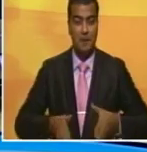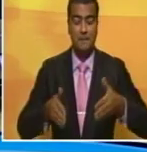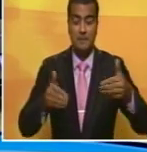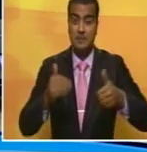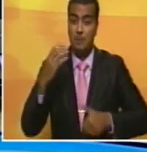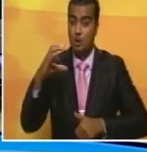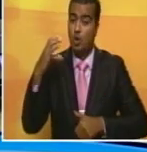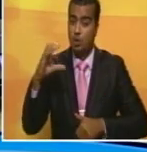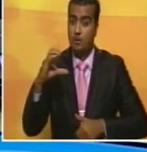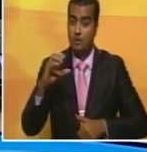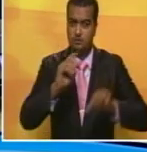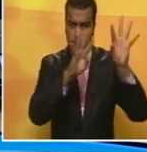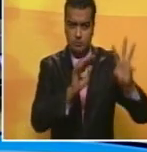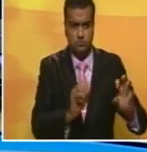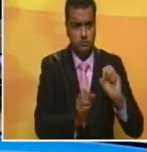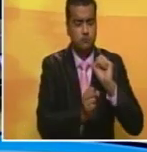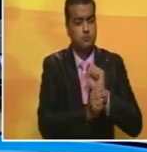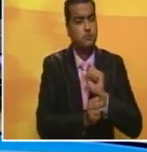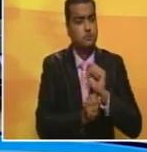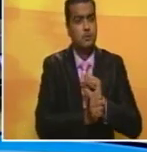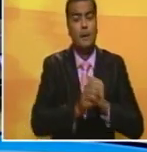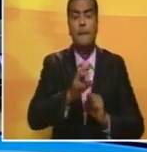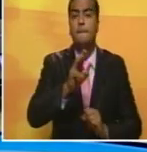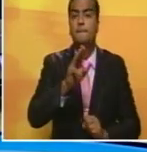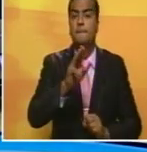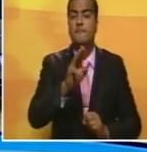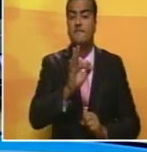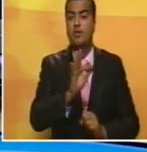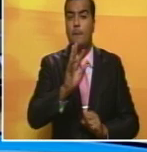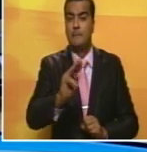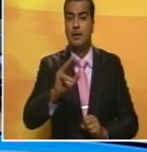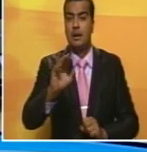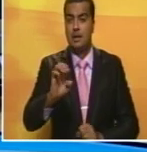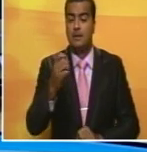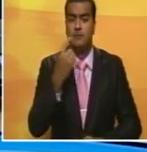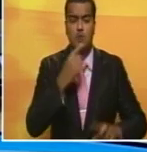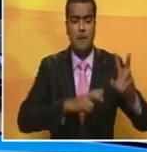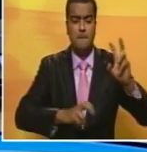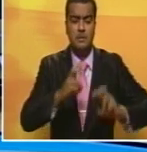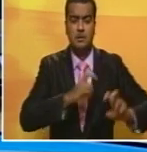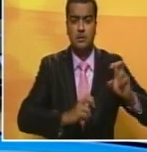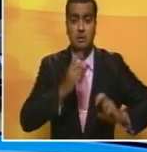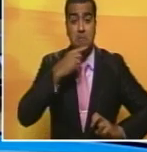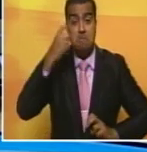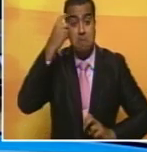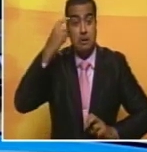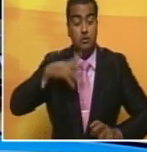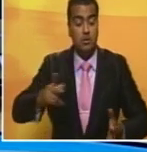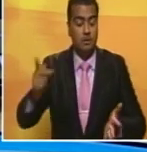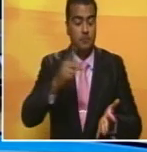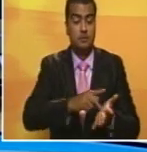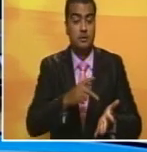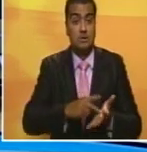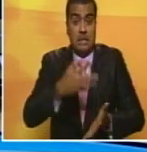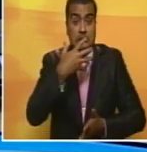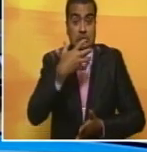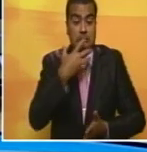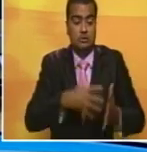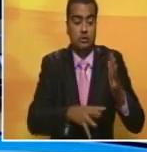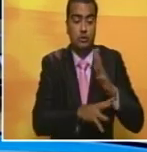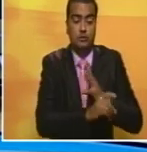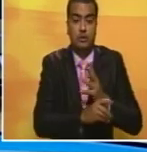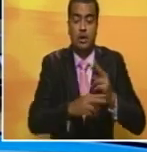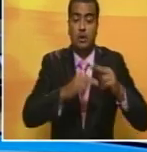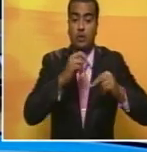Bogotá al senador oficialista Bernardo Miguel Elías. El funcionario es investigado por su presunta participación en el escándalo de sobornos